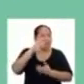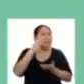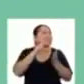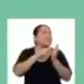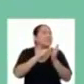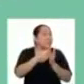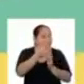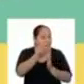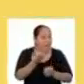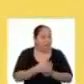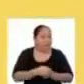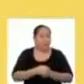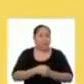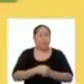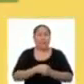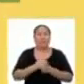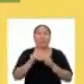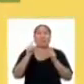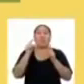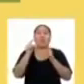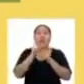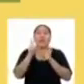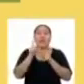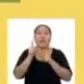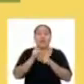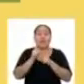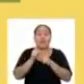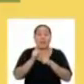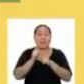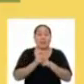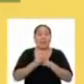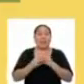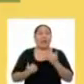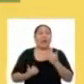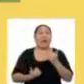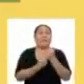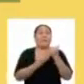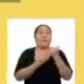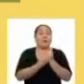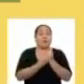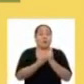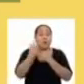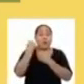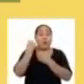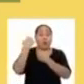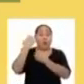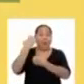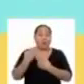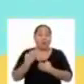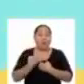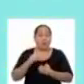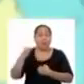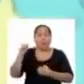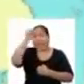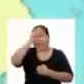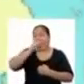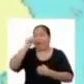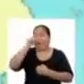fruta. Son las siglas en inglés para el Foro de Cooperación Económica Asia-Pacífico. Fue establecido